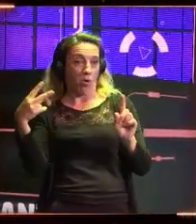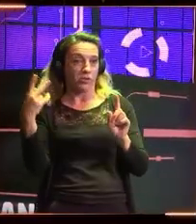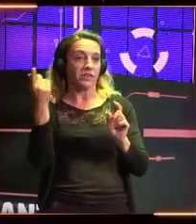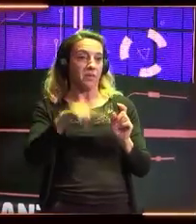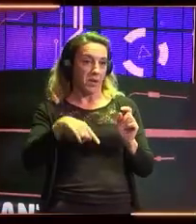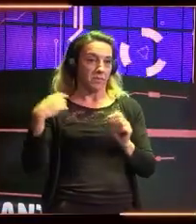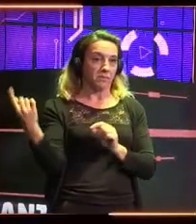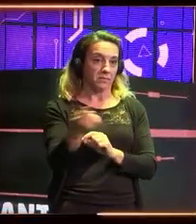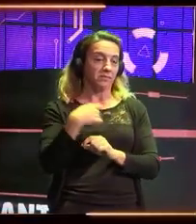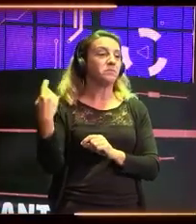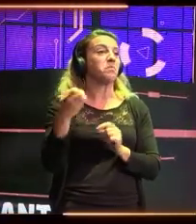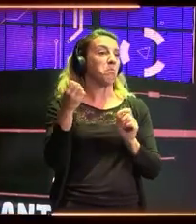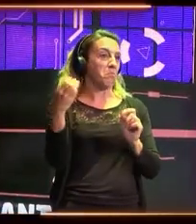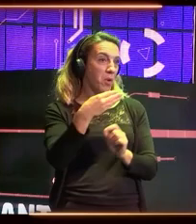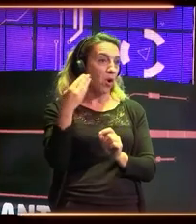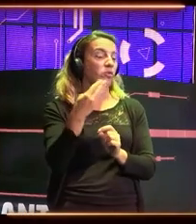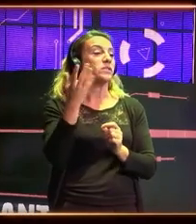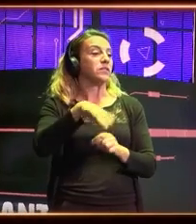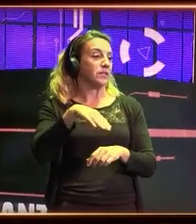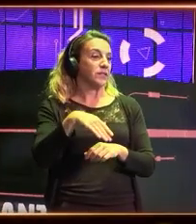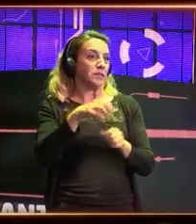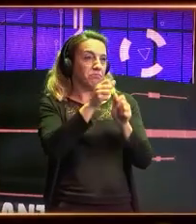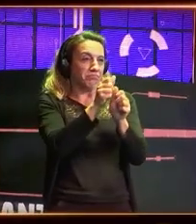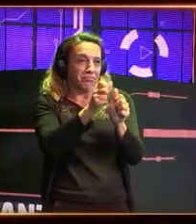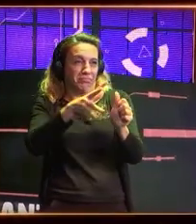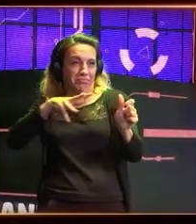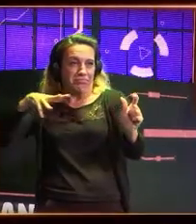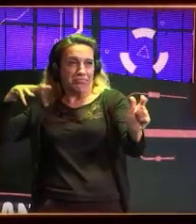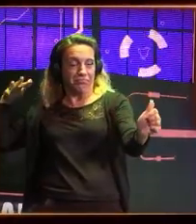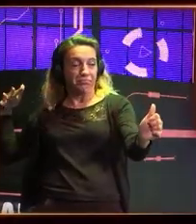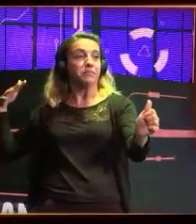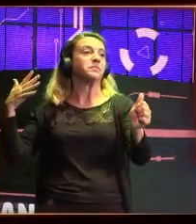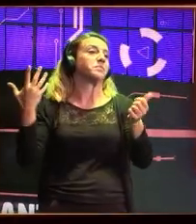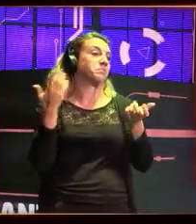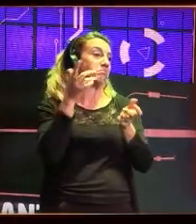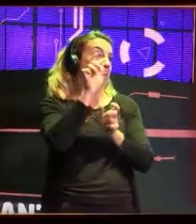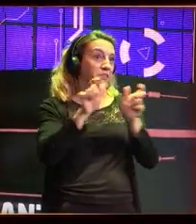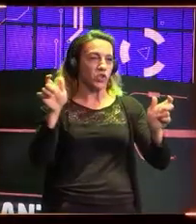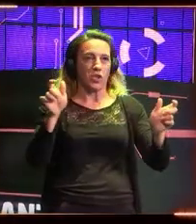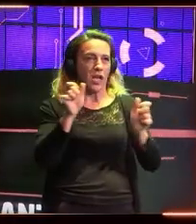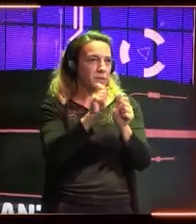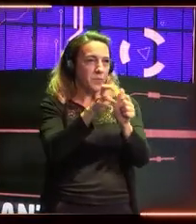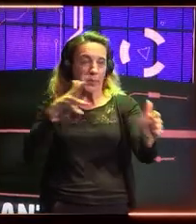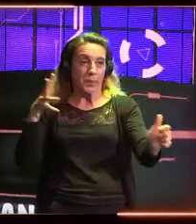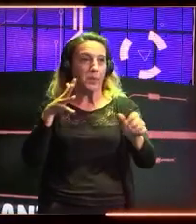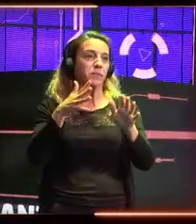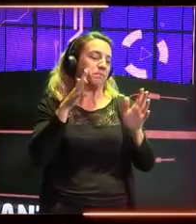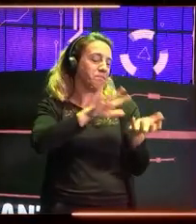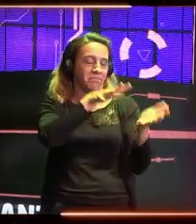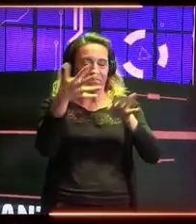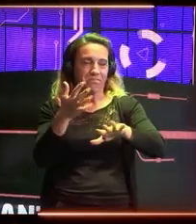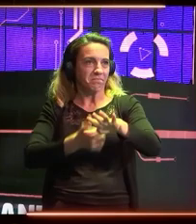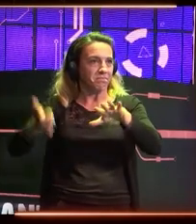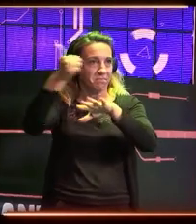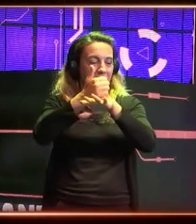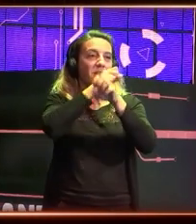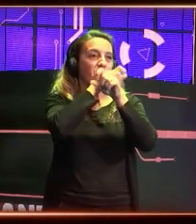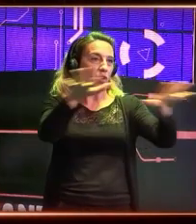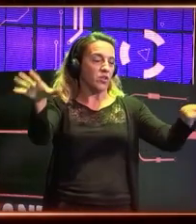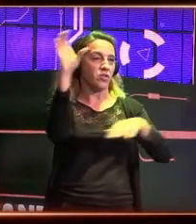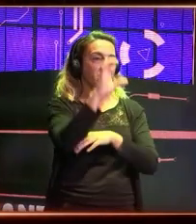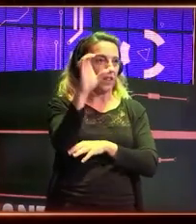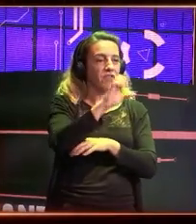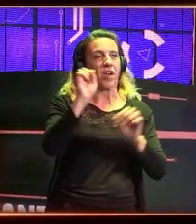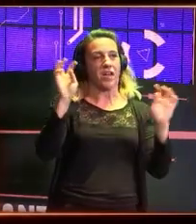YouTube que cuentan con una auténtica legión de Seguidores que la ha convertido en un referente en la divulgación científica en